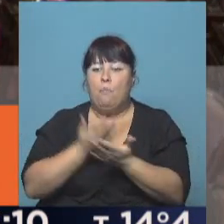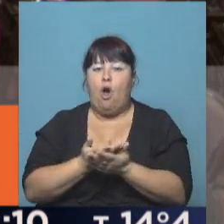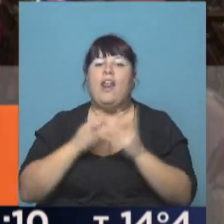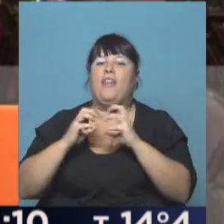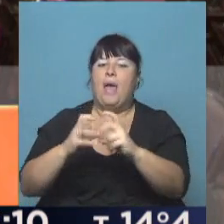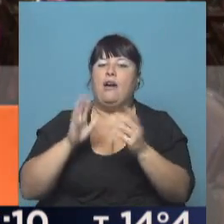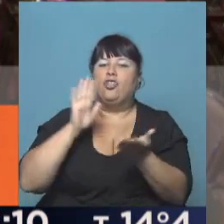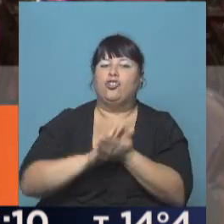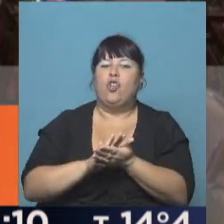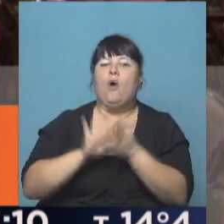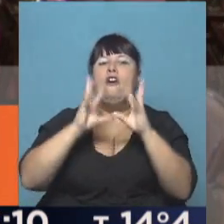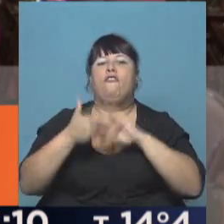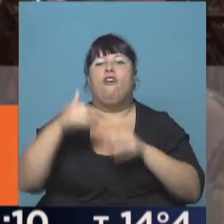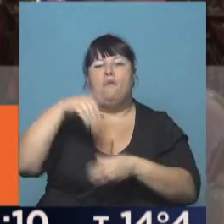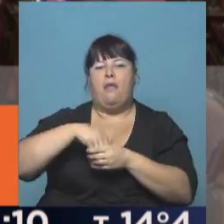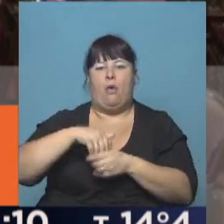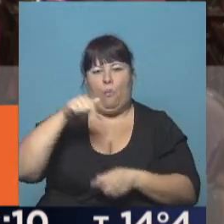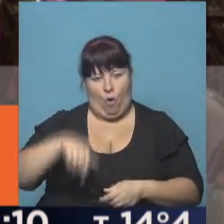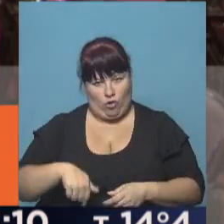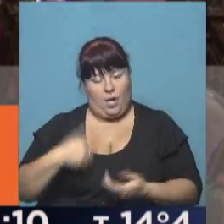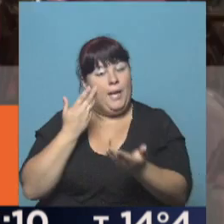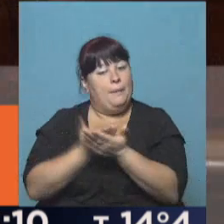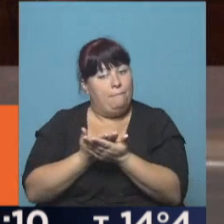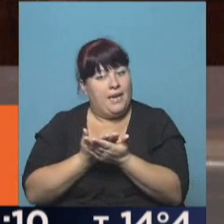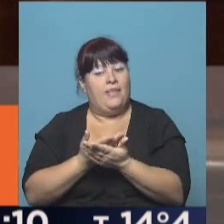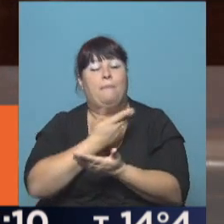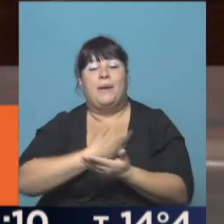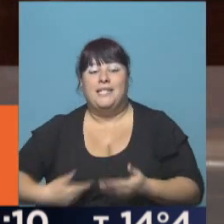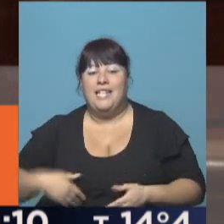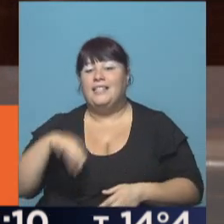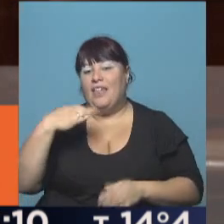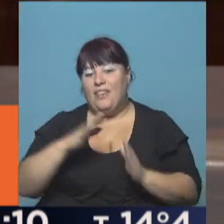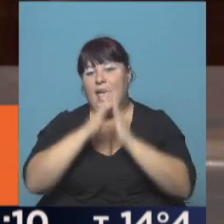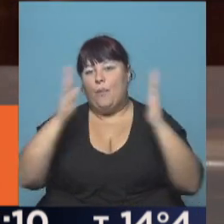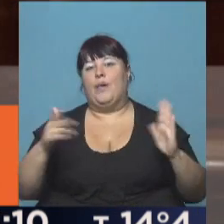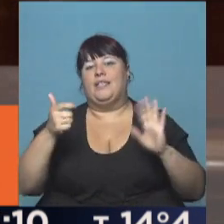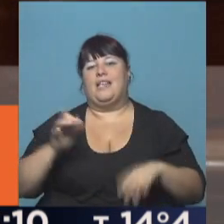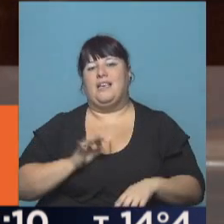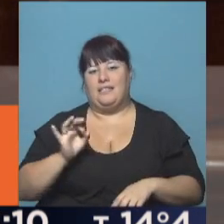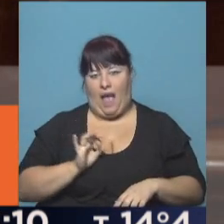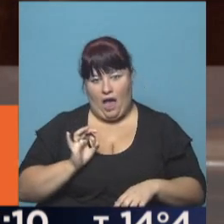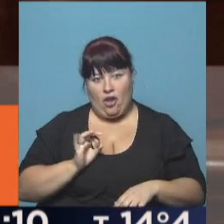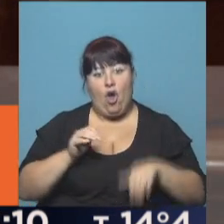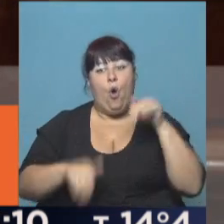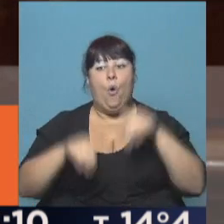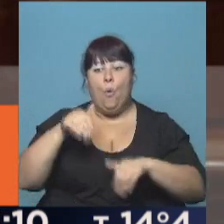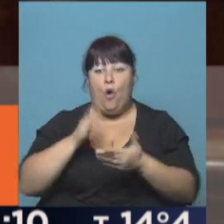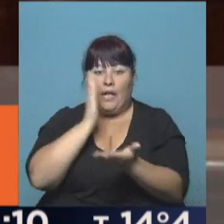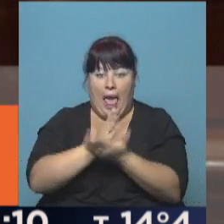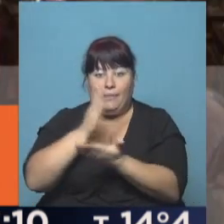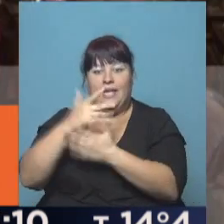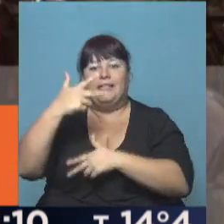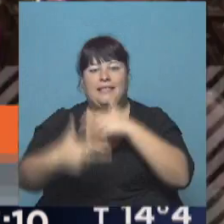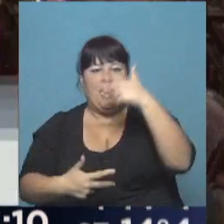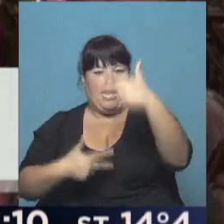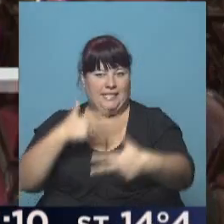debate sobre el actual sistema electoral planteando que el mandato presidencial dure seis años y las elecciones intermedias se